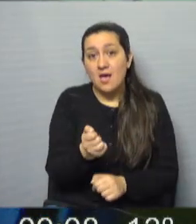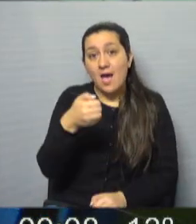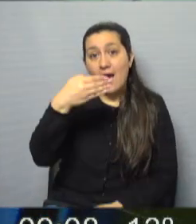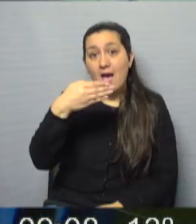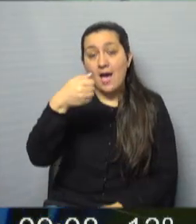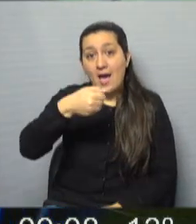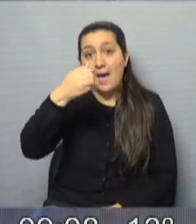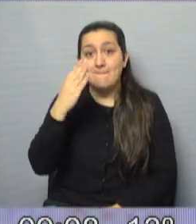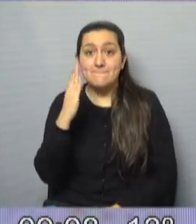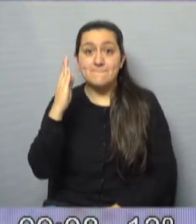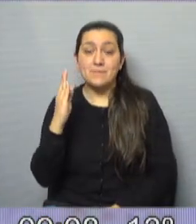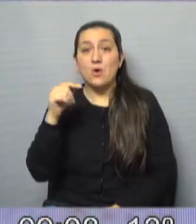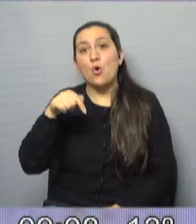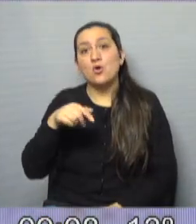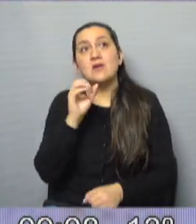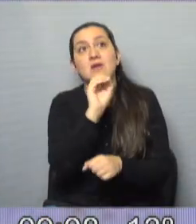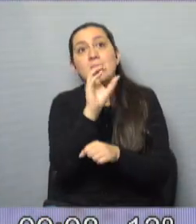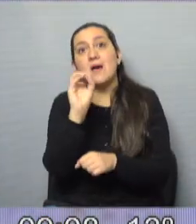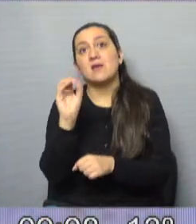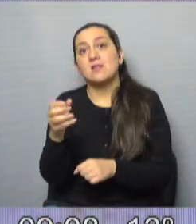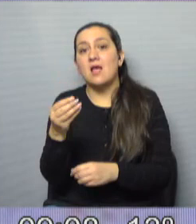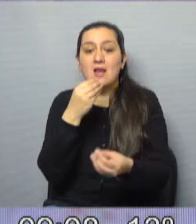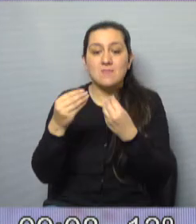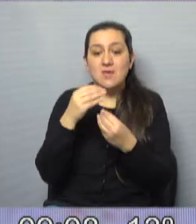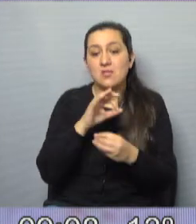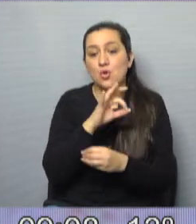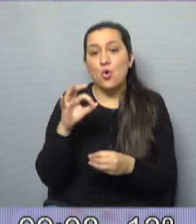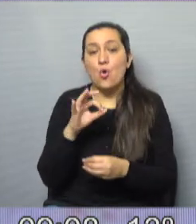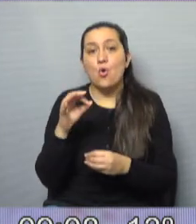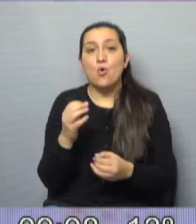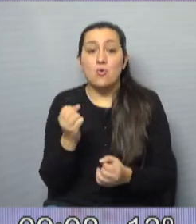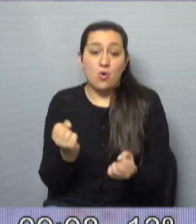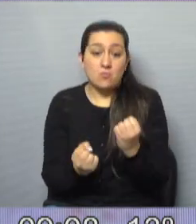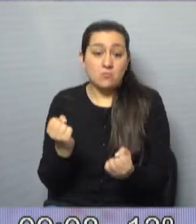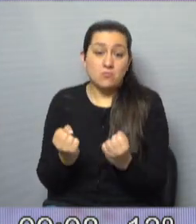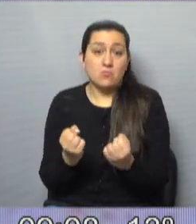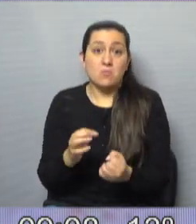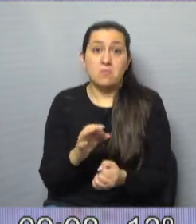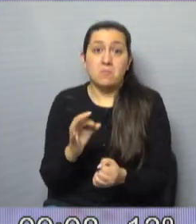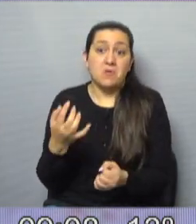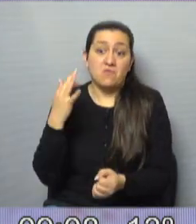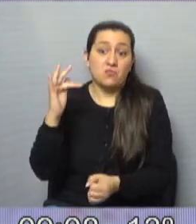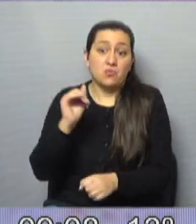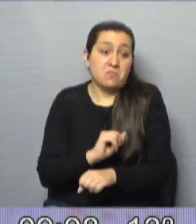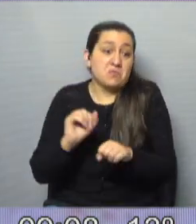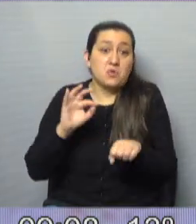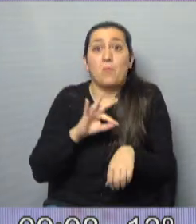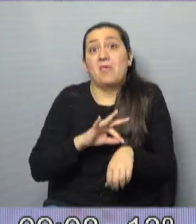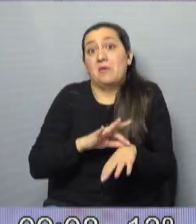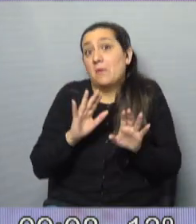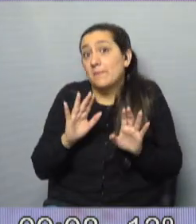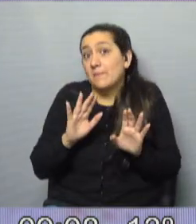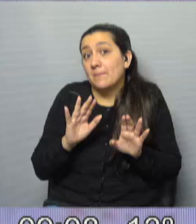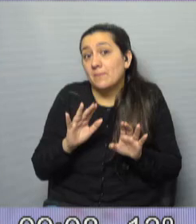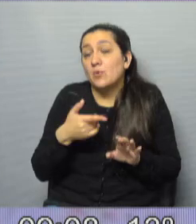son repartos de alimentos, de paquetería, de transporte de pasajeros. Uh-huh. Mañana puede ser un médico. Mañana puede ser un... Bueno,